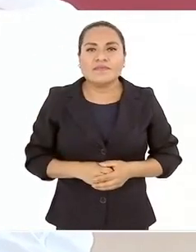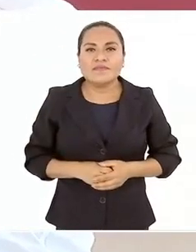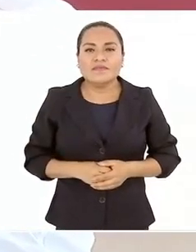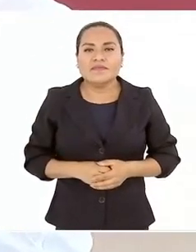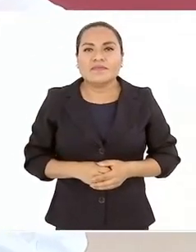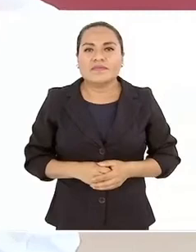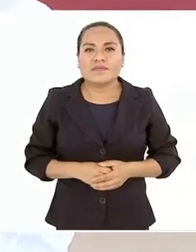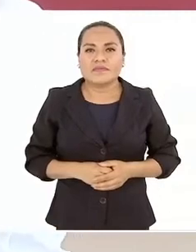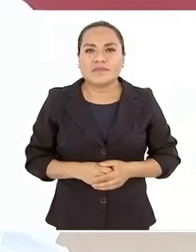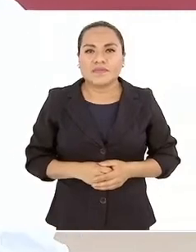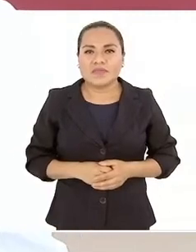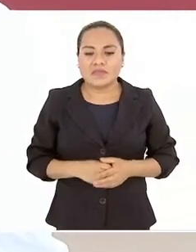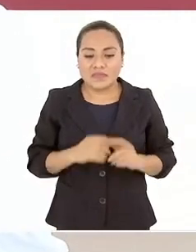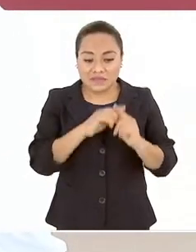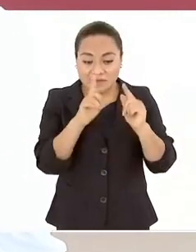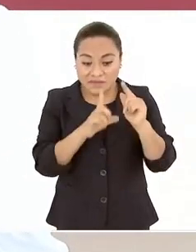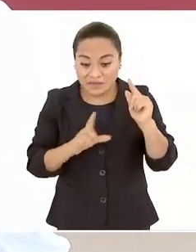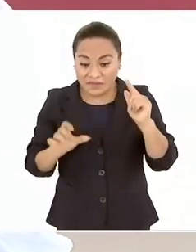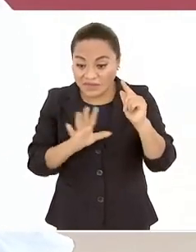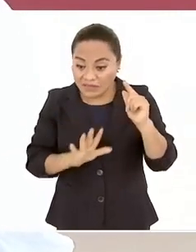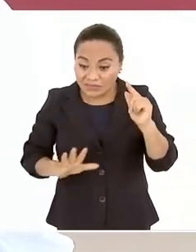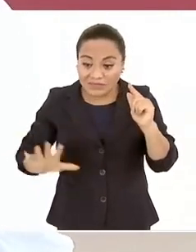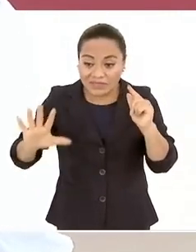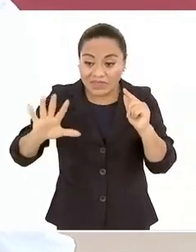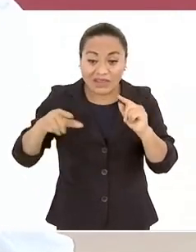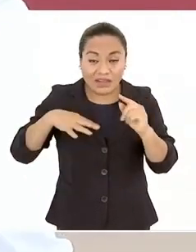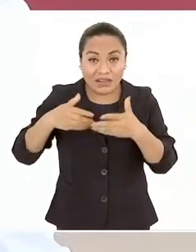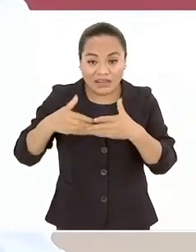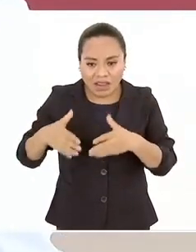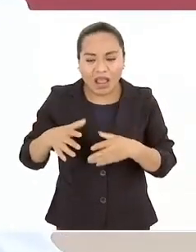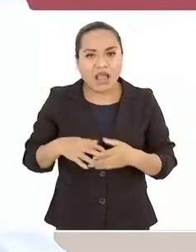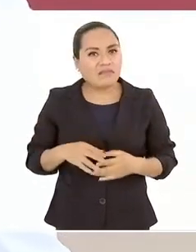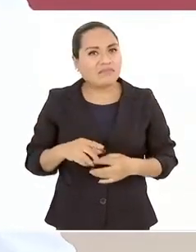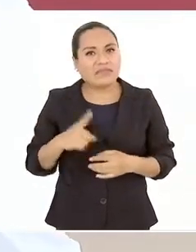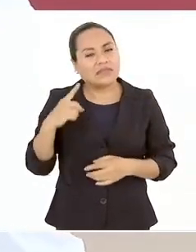el Pacífico no era lo que es ahora.